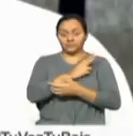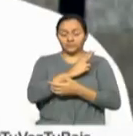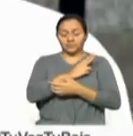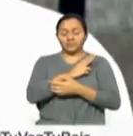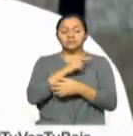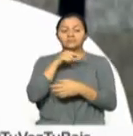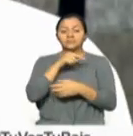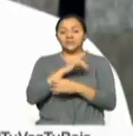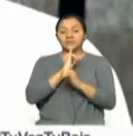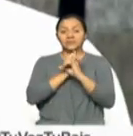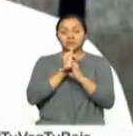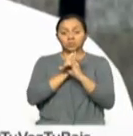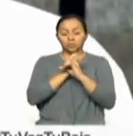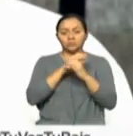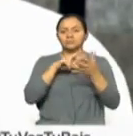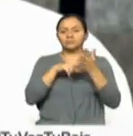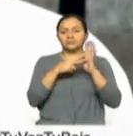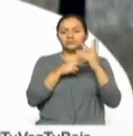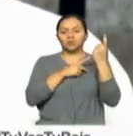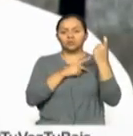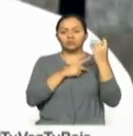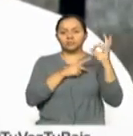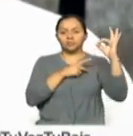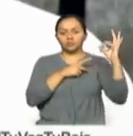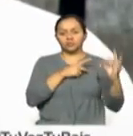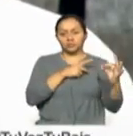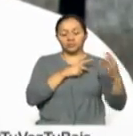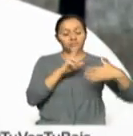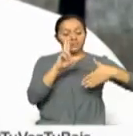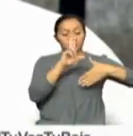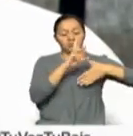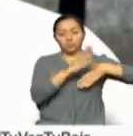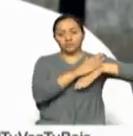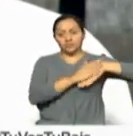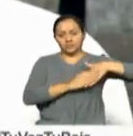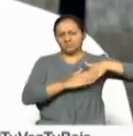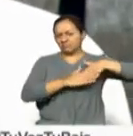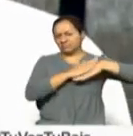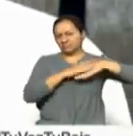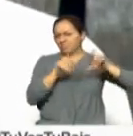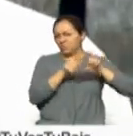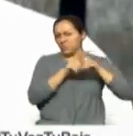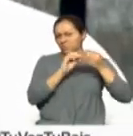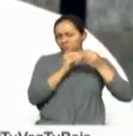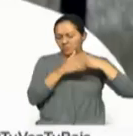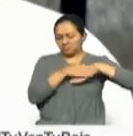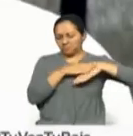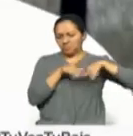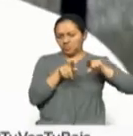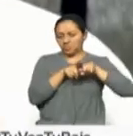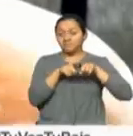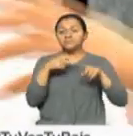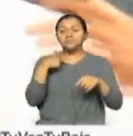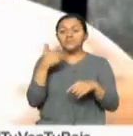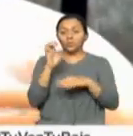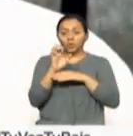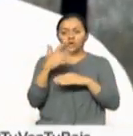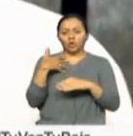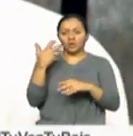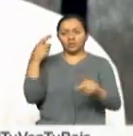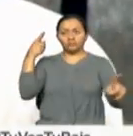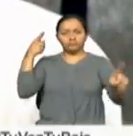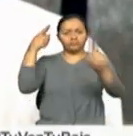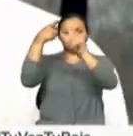11%, que es similar al de América Latina. ¿Cuál es el objetivo? El objetivo es llegar al 20%,